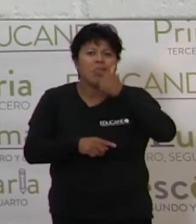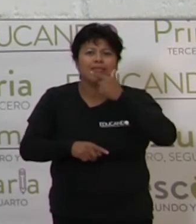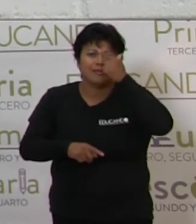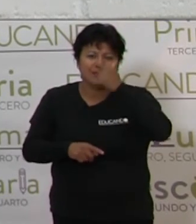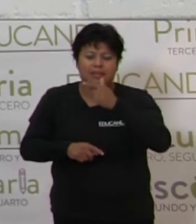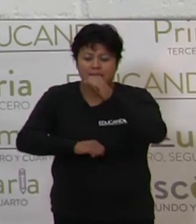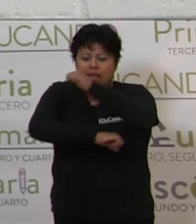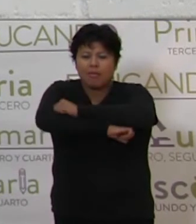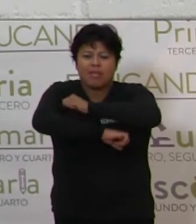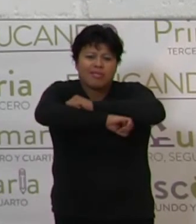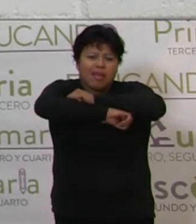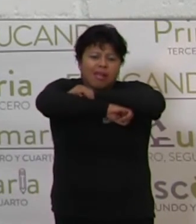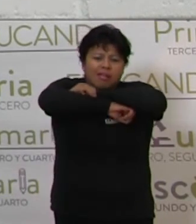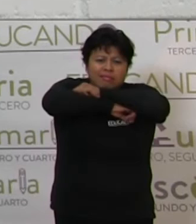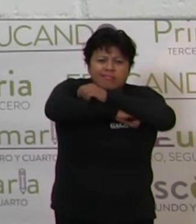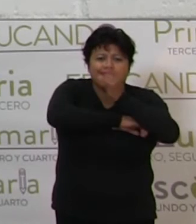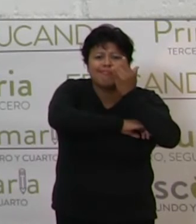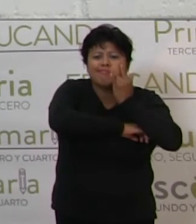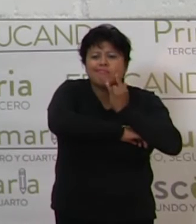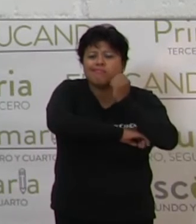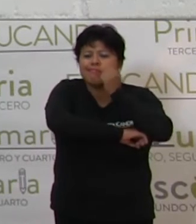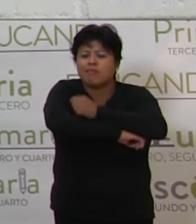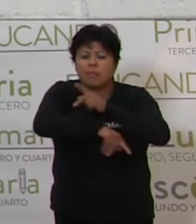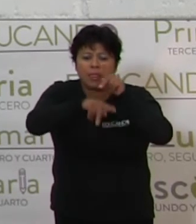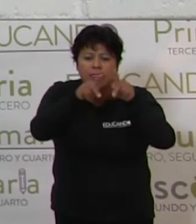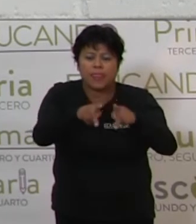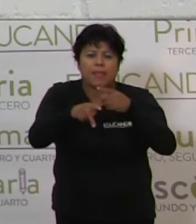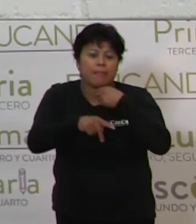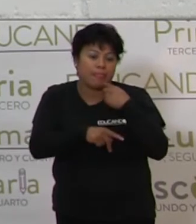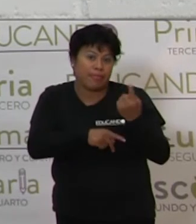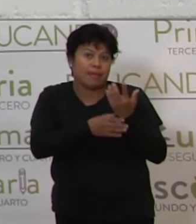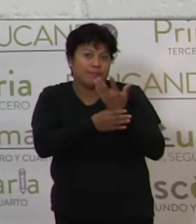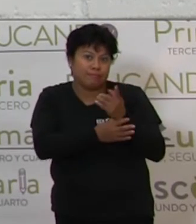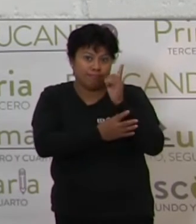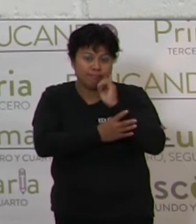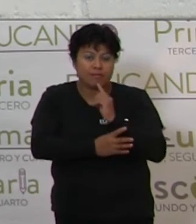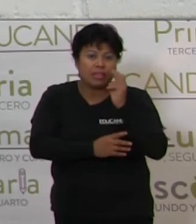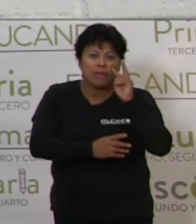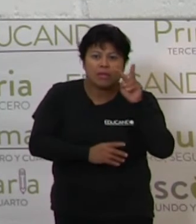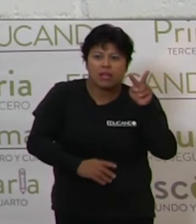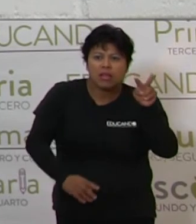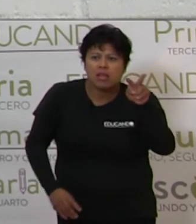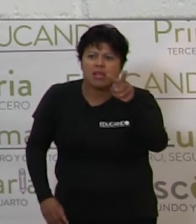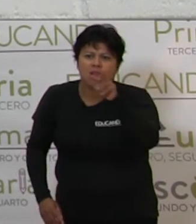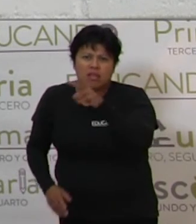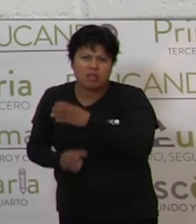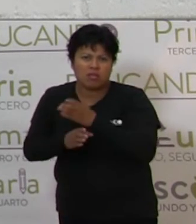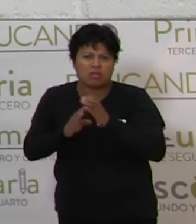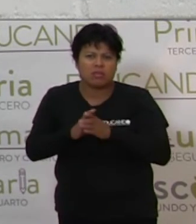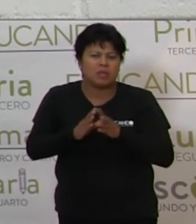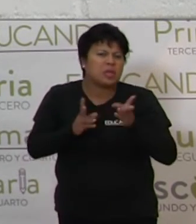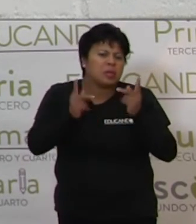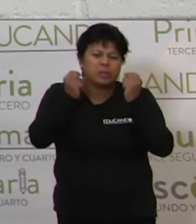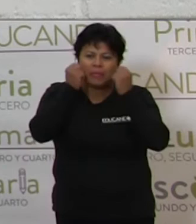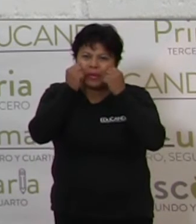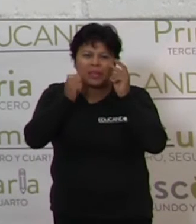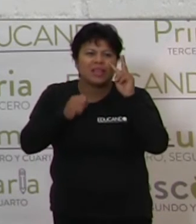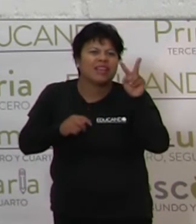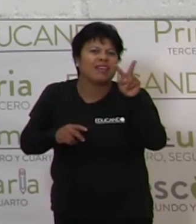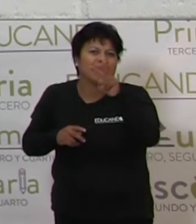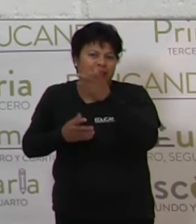la noche, desde la ventana de su habitación. Decía que veía, pero no os importe lo que